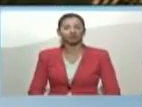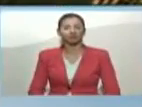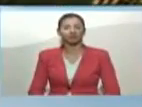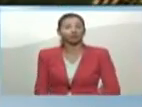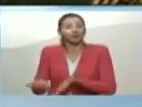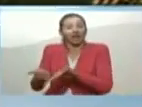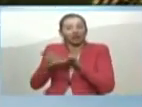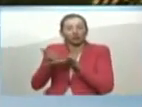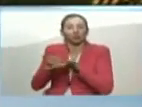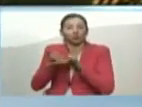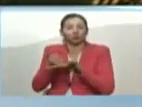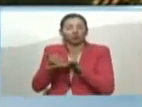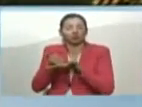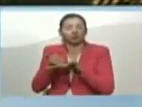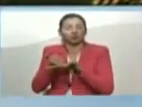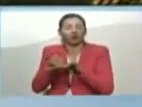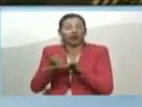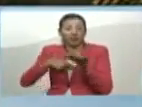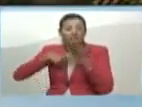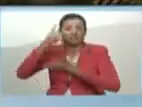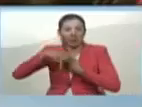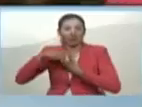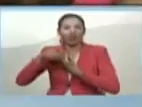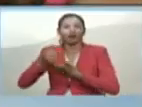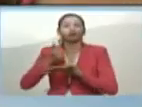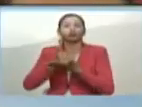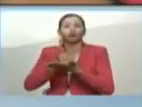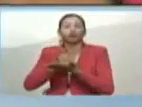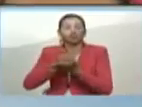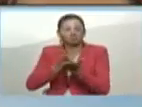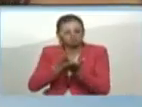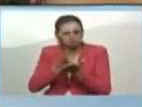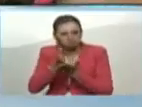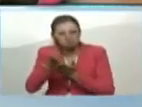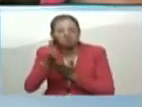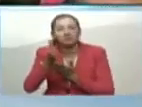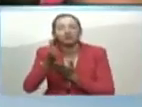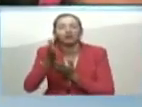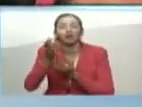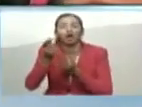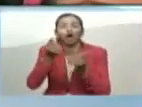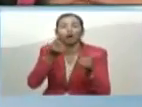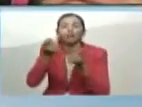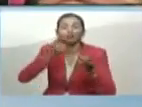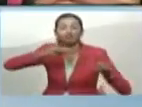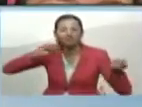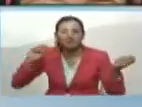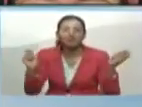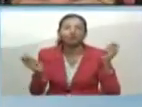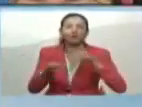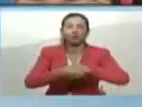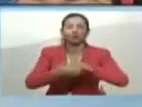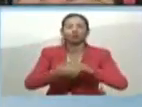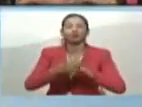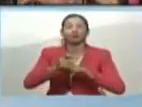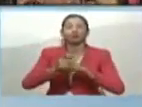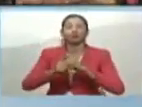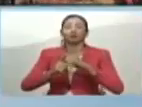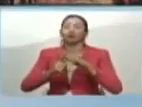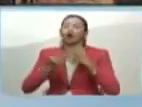permitan enrumbar la revolución económica y sobre todo la